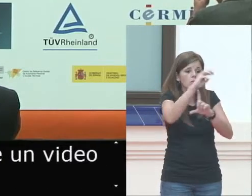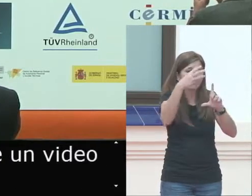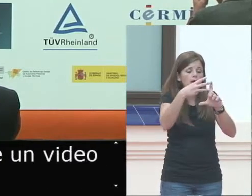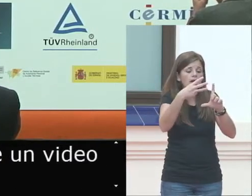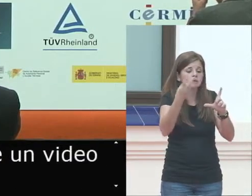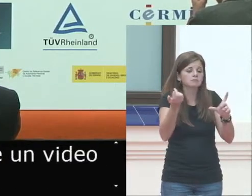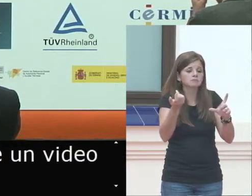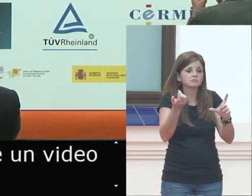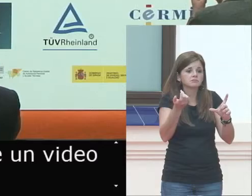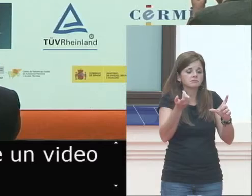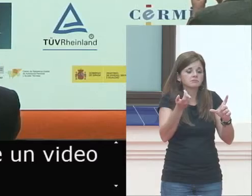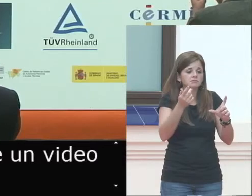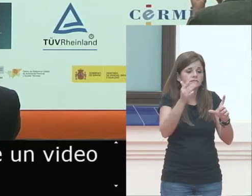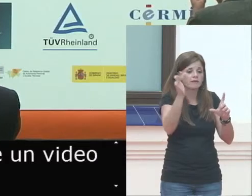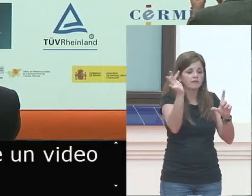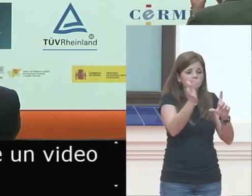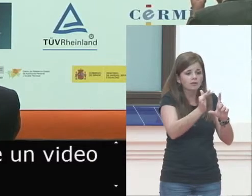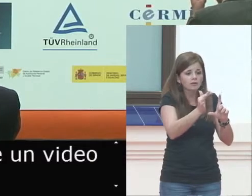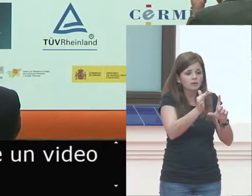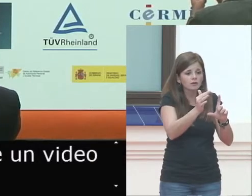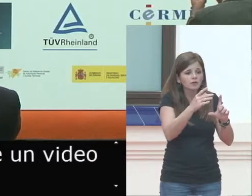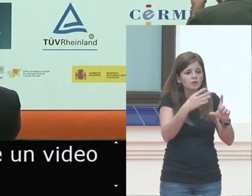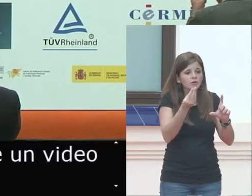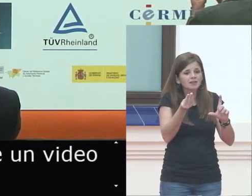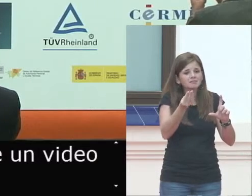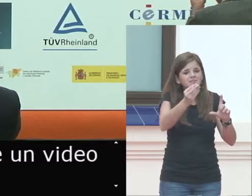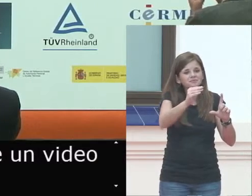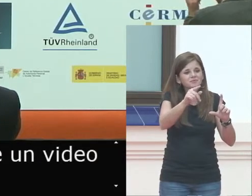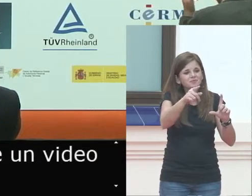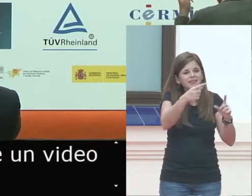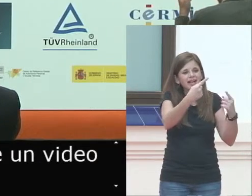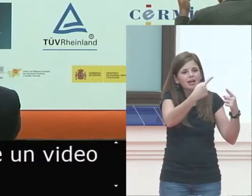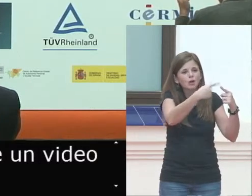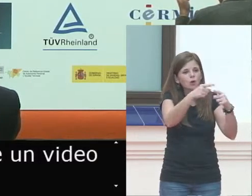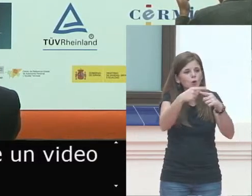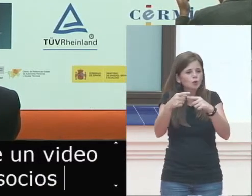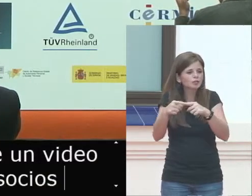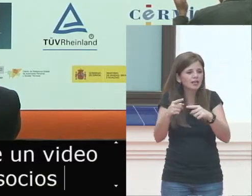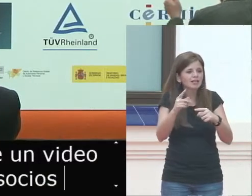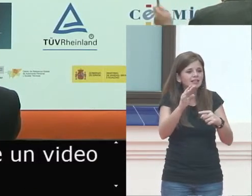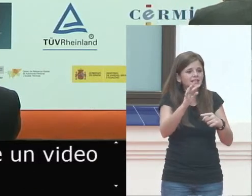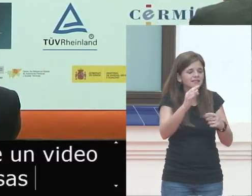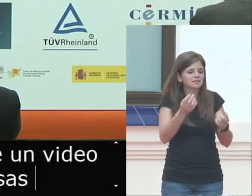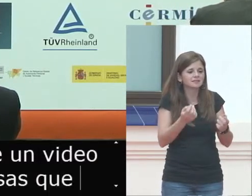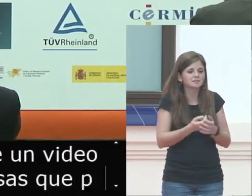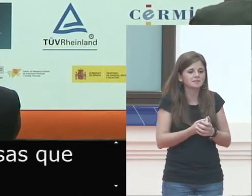se pone tracks, ¿no? Unas cosas que pueden ir en paralelo.